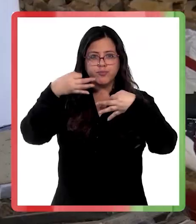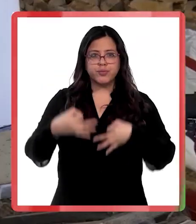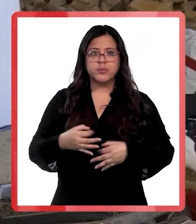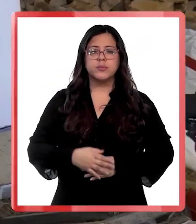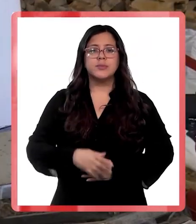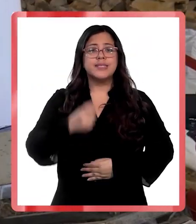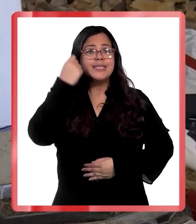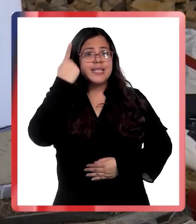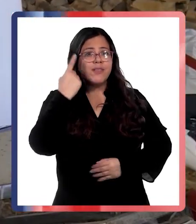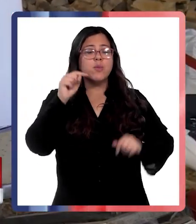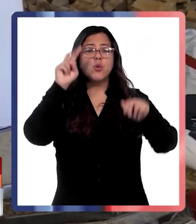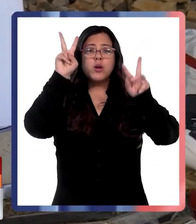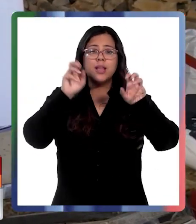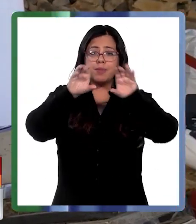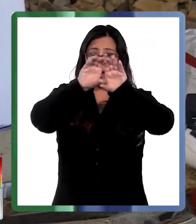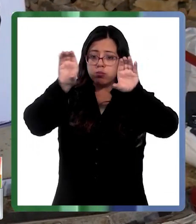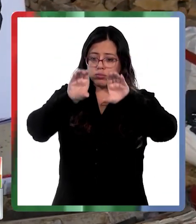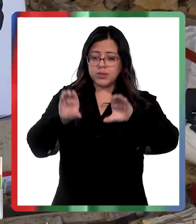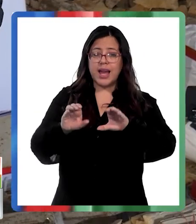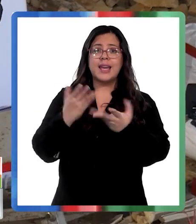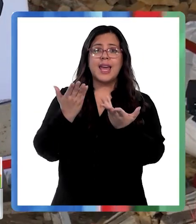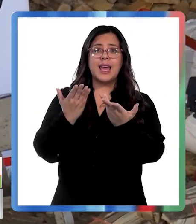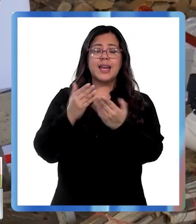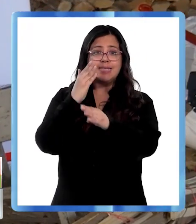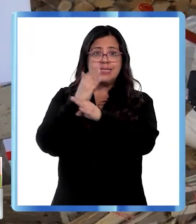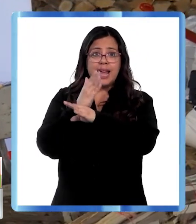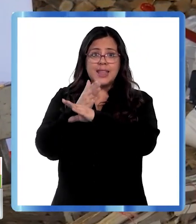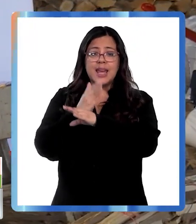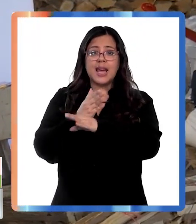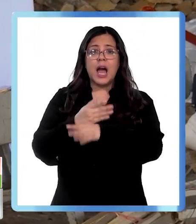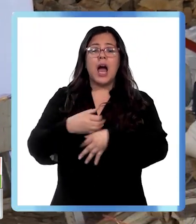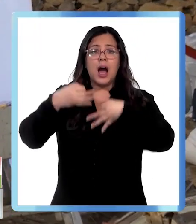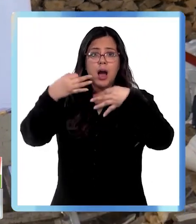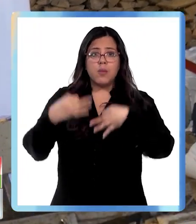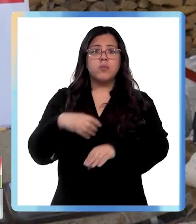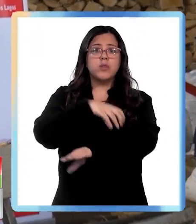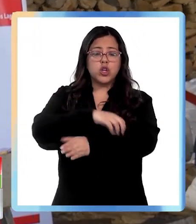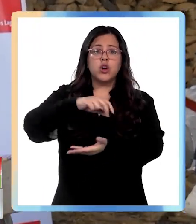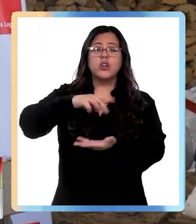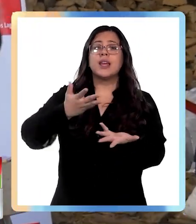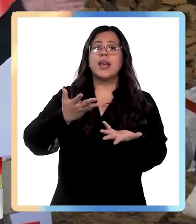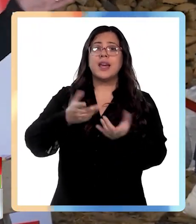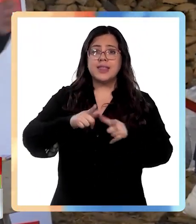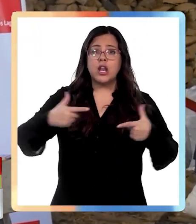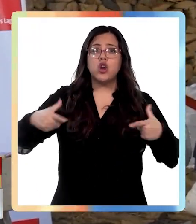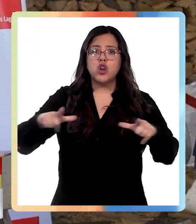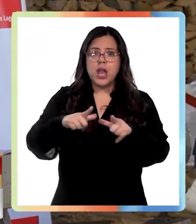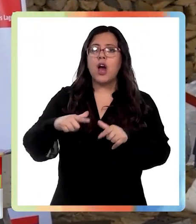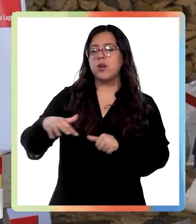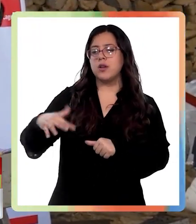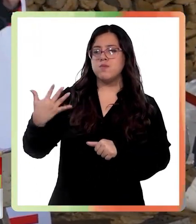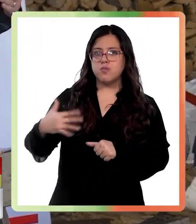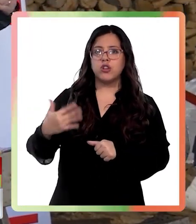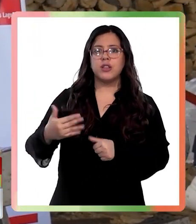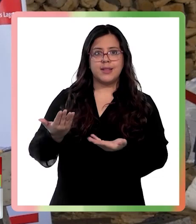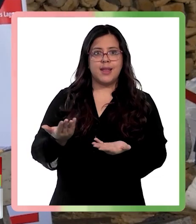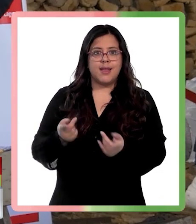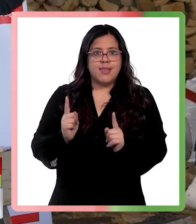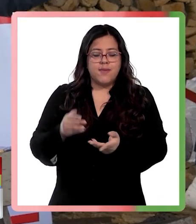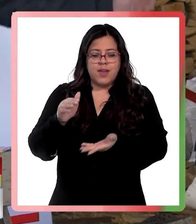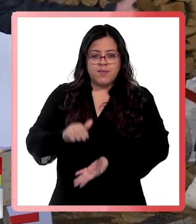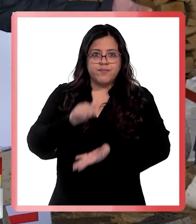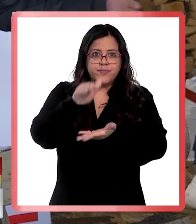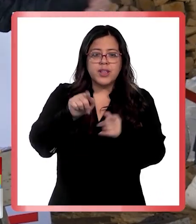Sabemos que la leña en nuestra región de Los Lagos ha sido, ese será medio combustible que tenemos que garantizar que